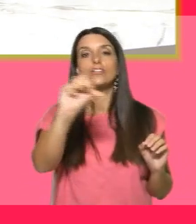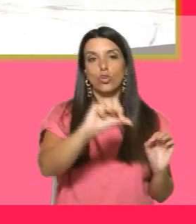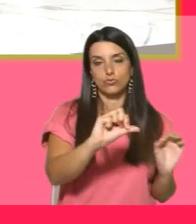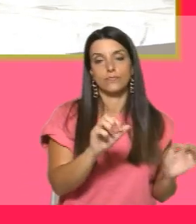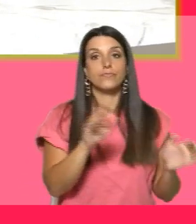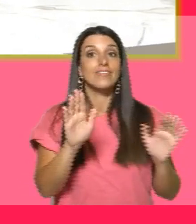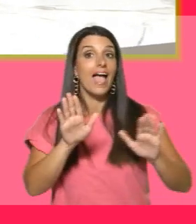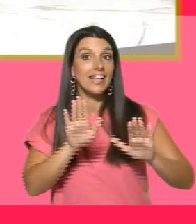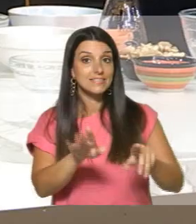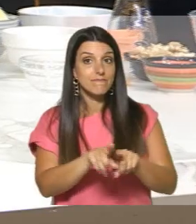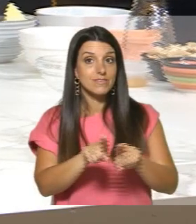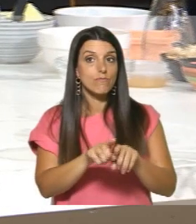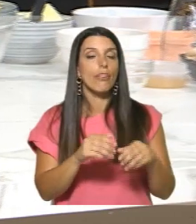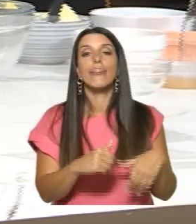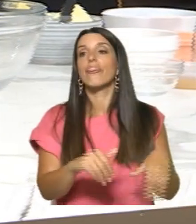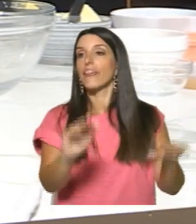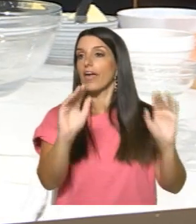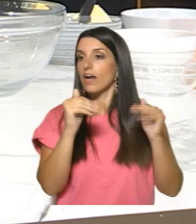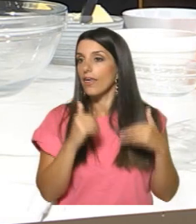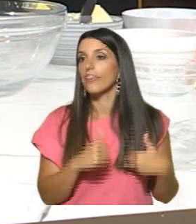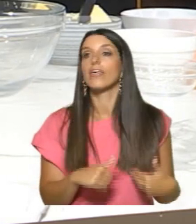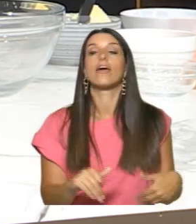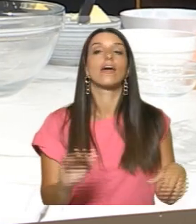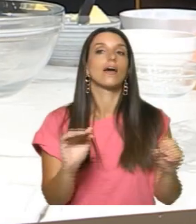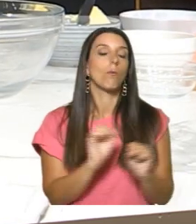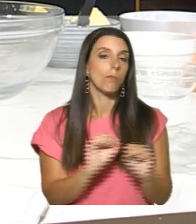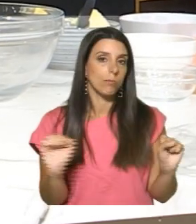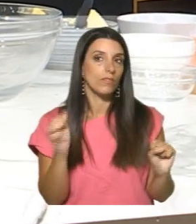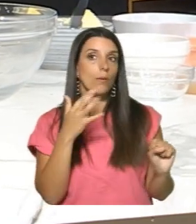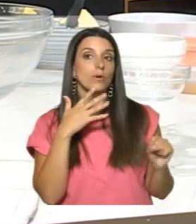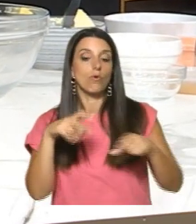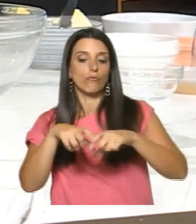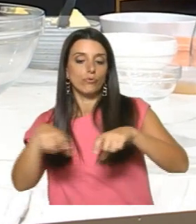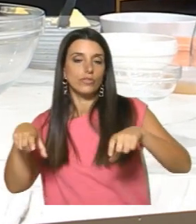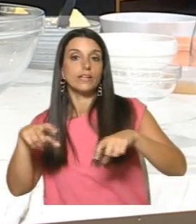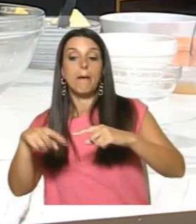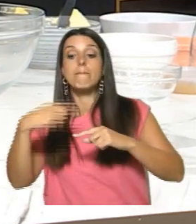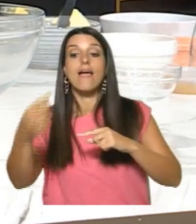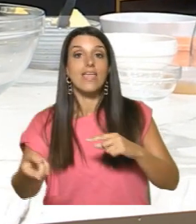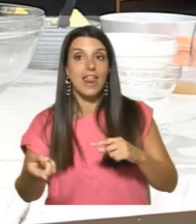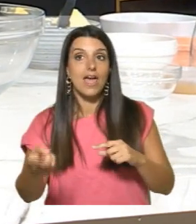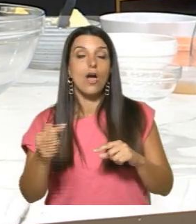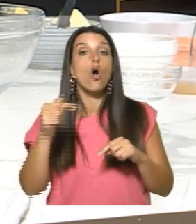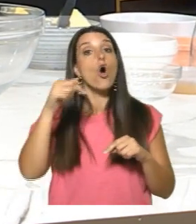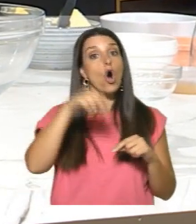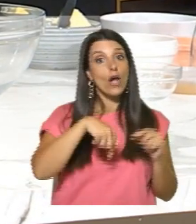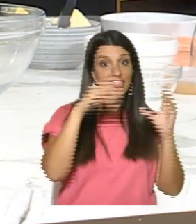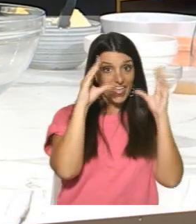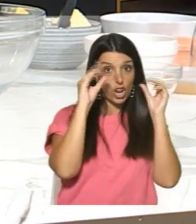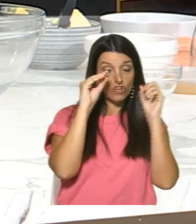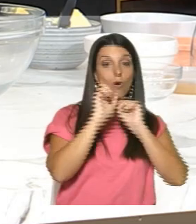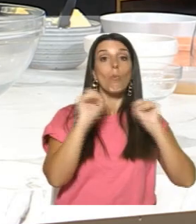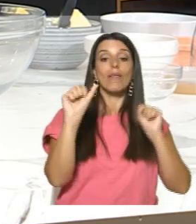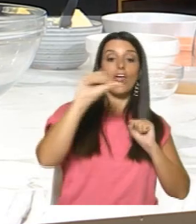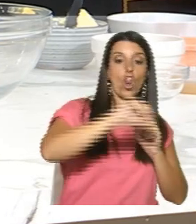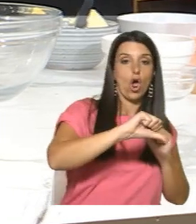como está, lo vas a dejar macerando. Podés, si vos haces el budín, por ejemplo, mañana, lo podés poner hoy de noche y lo dejás.